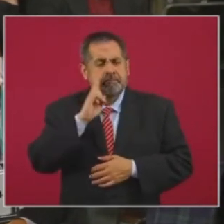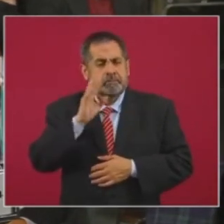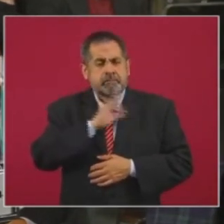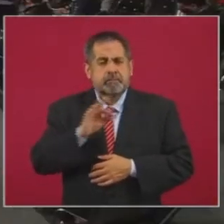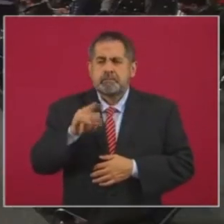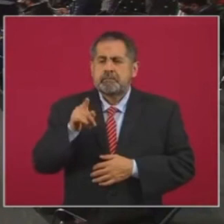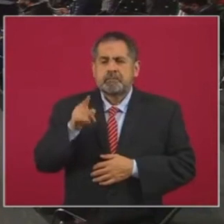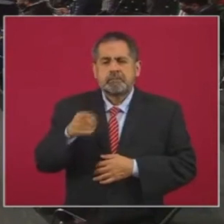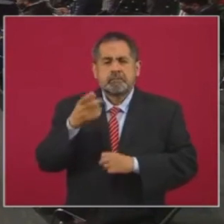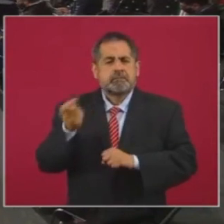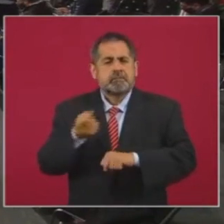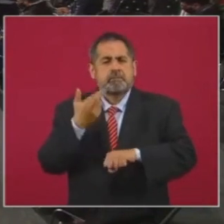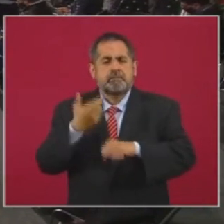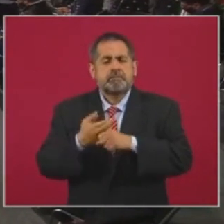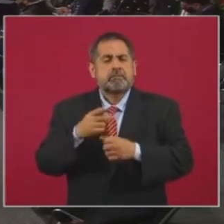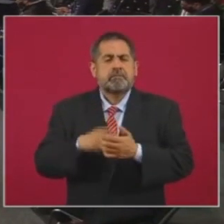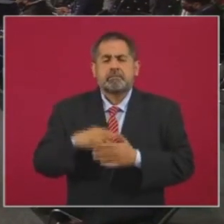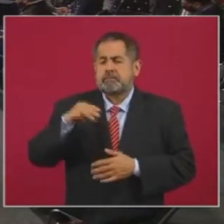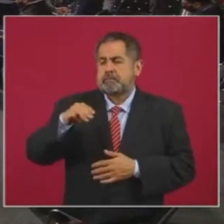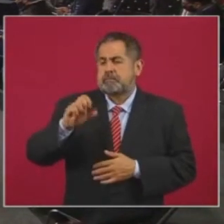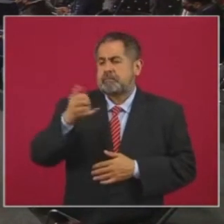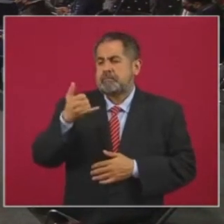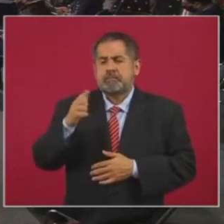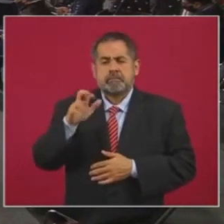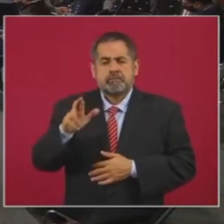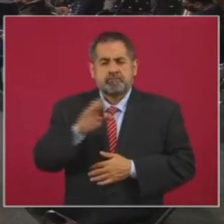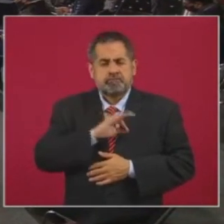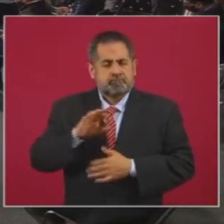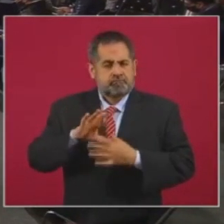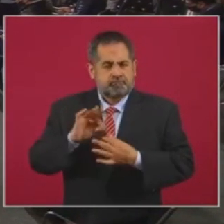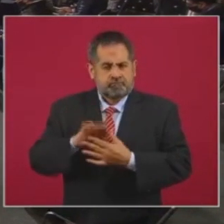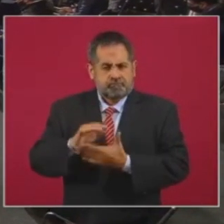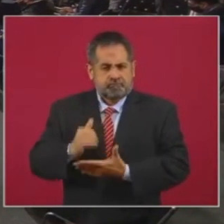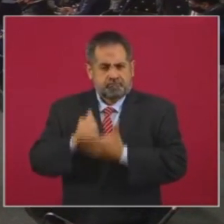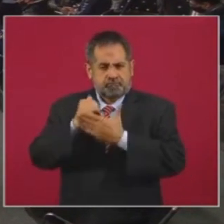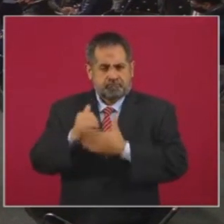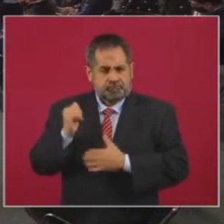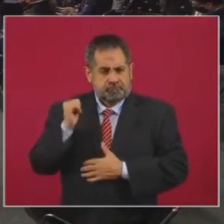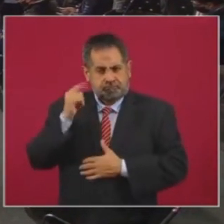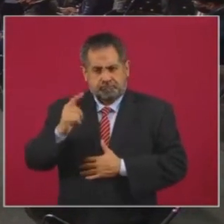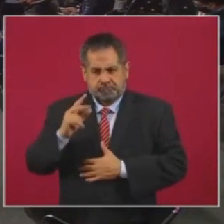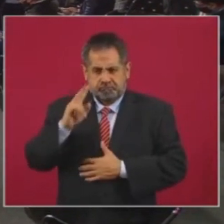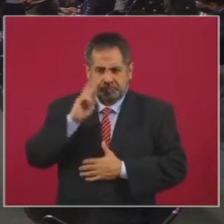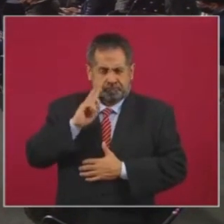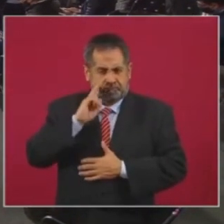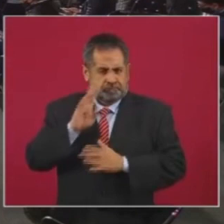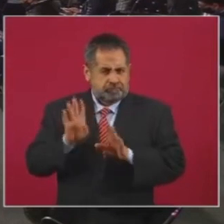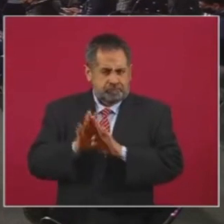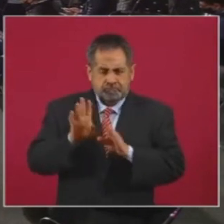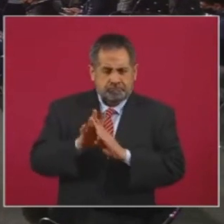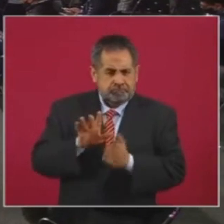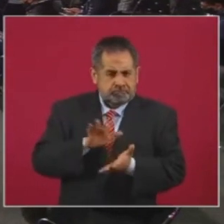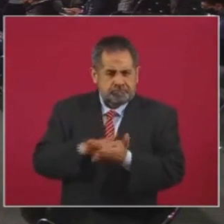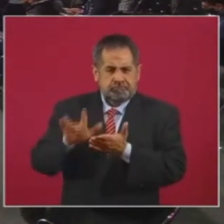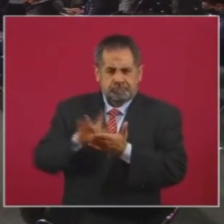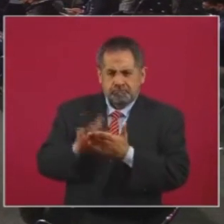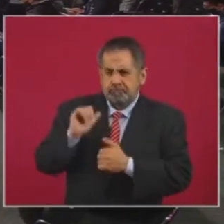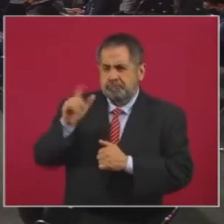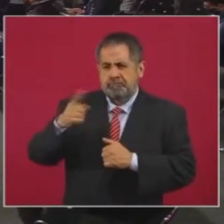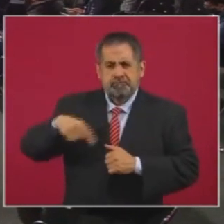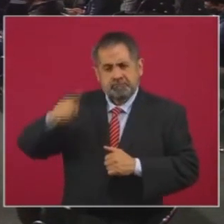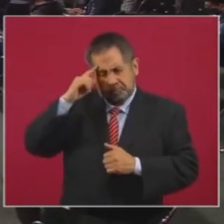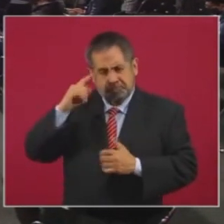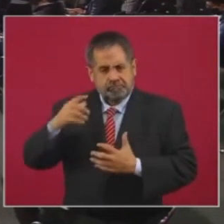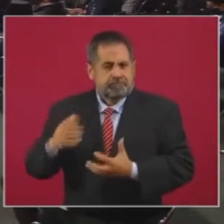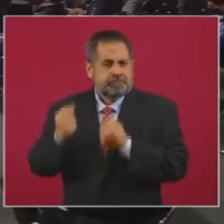secretario de Meyer los puede apoyar o escucharlos al menos, si puede haber algún esquema de apoyo o de ayuda para rescatar